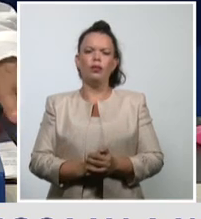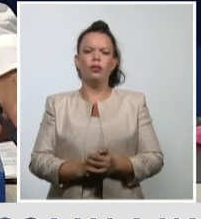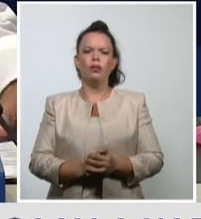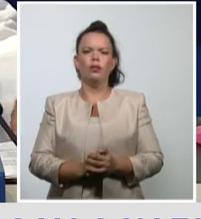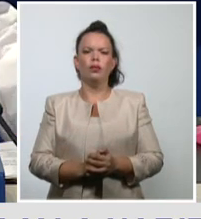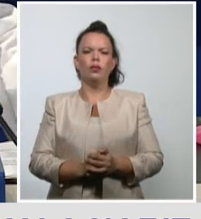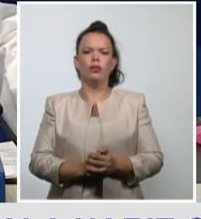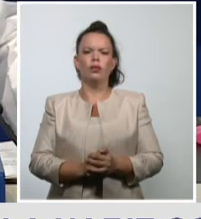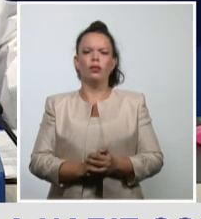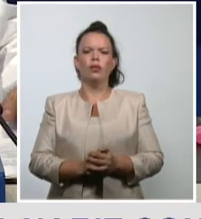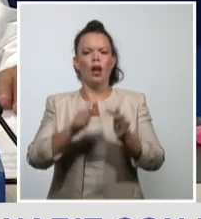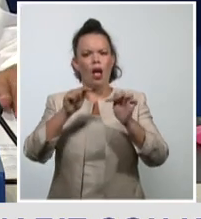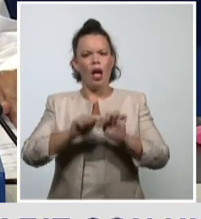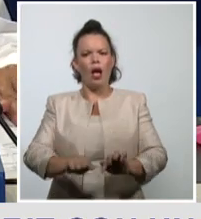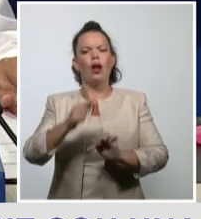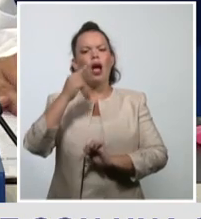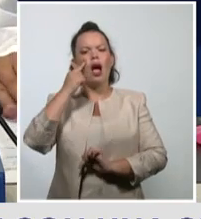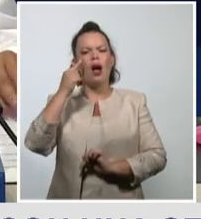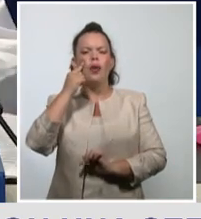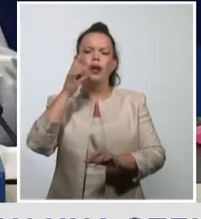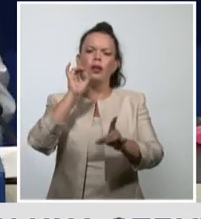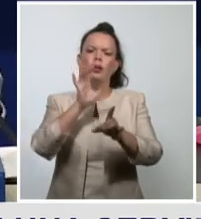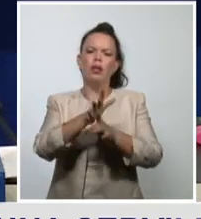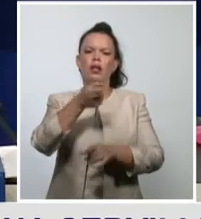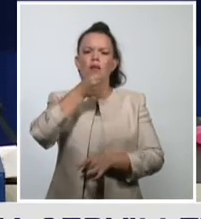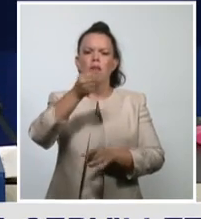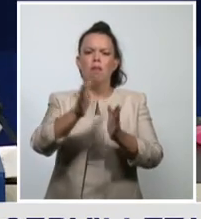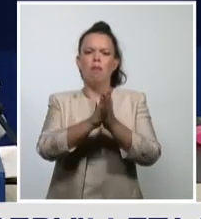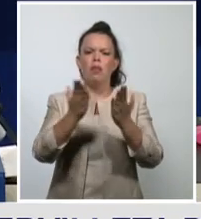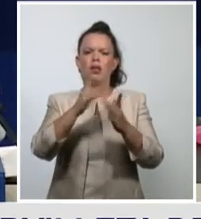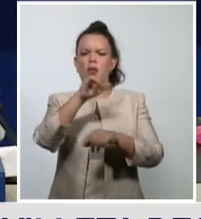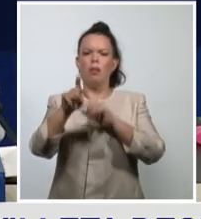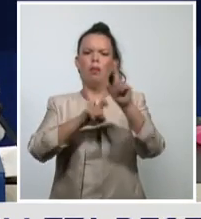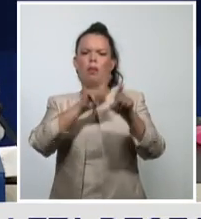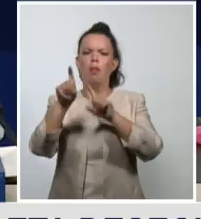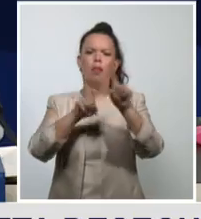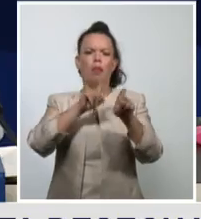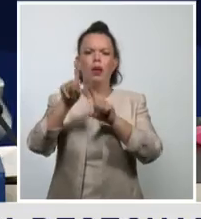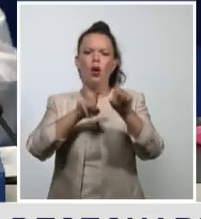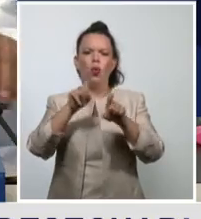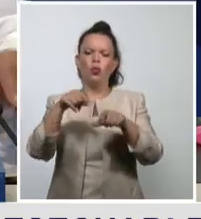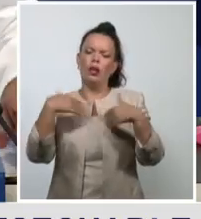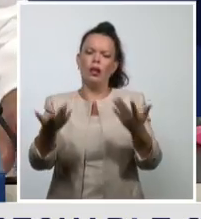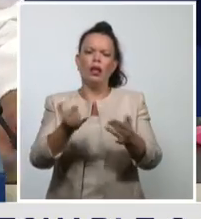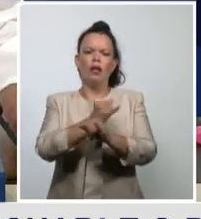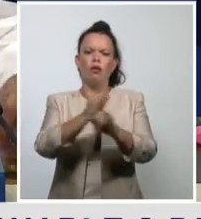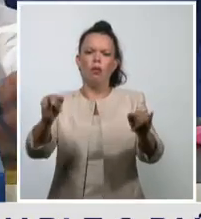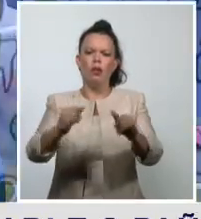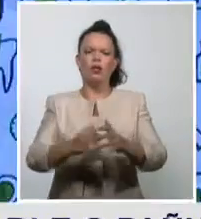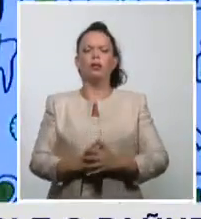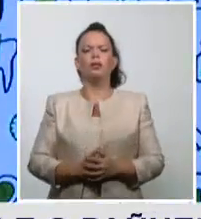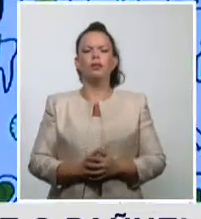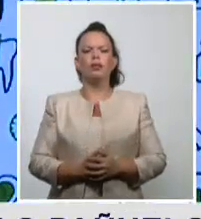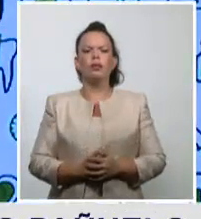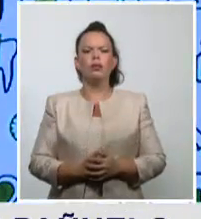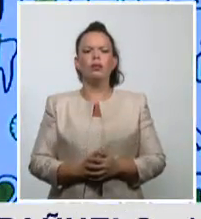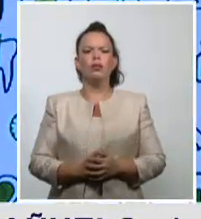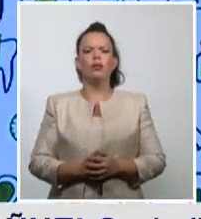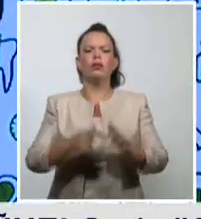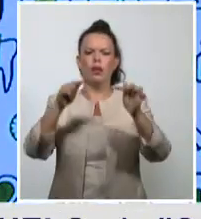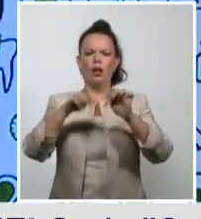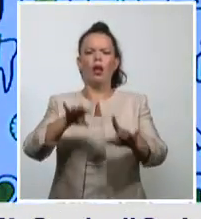escuchamos las preguntas que puedan haber realizado en relación con nuestra información. Doctor, iniciamos entonces la ronda de